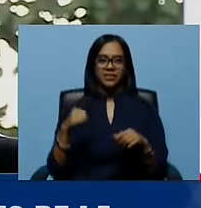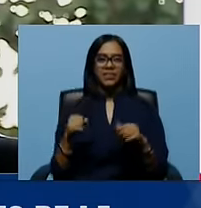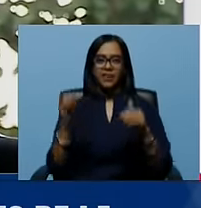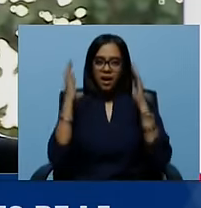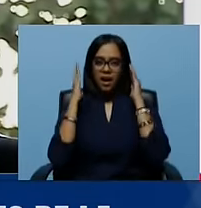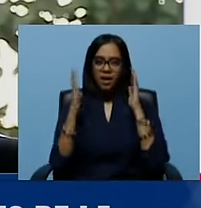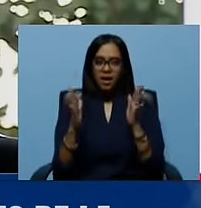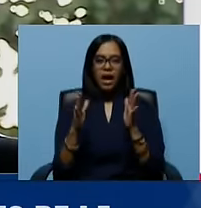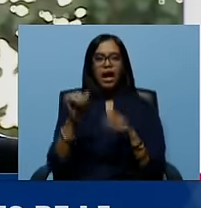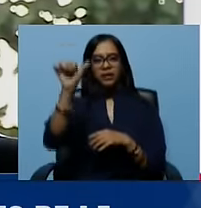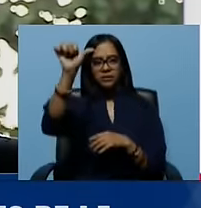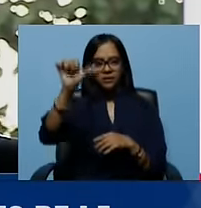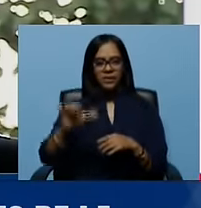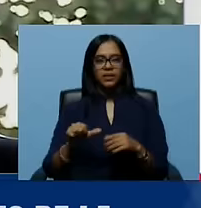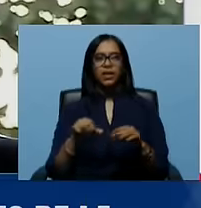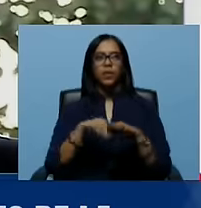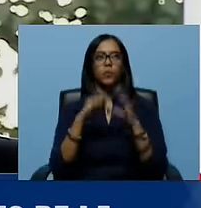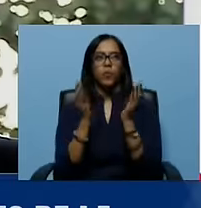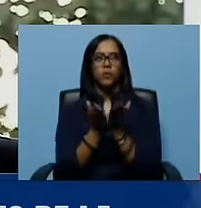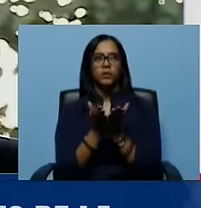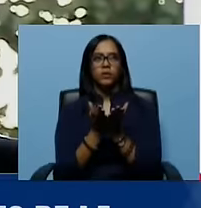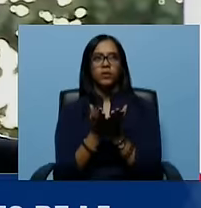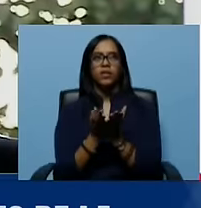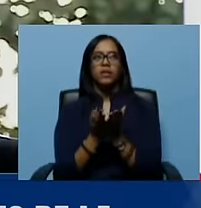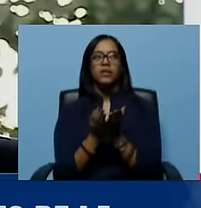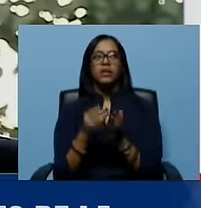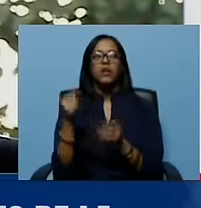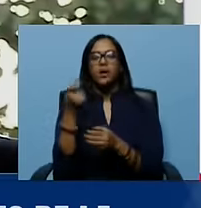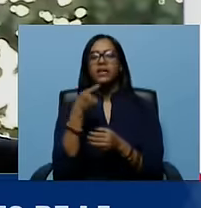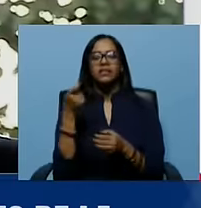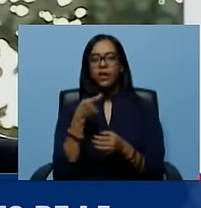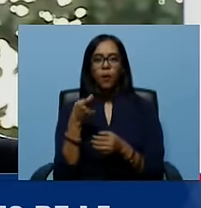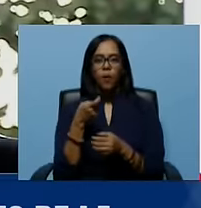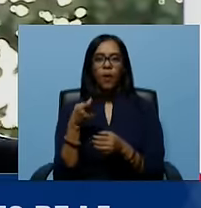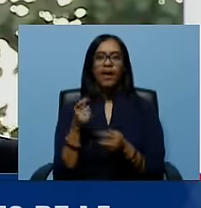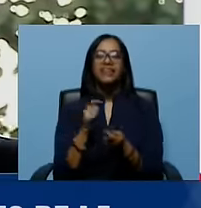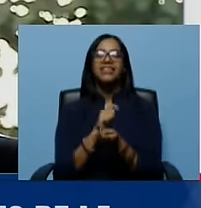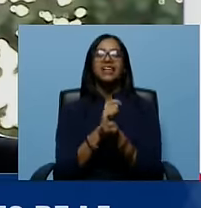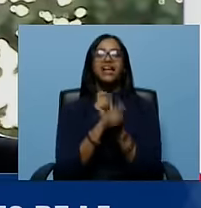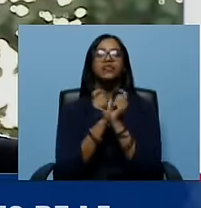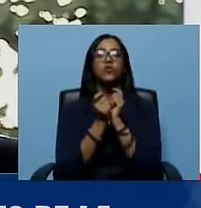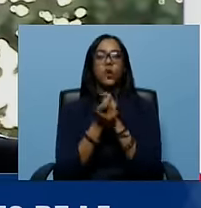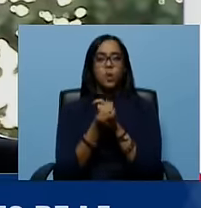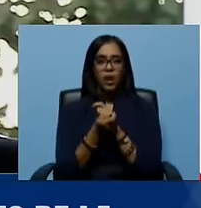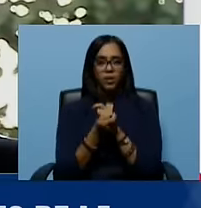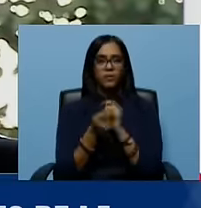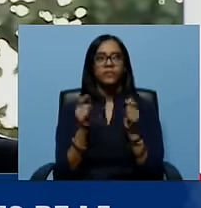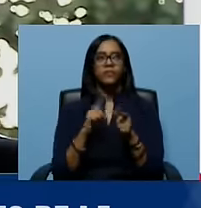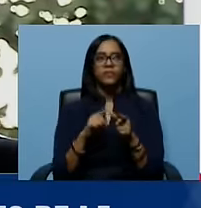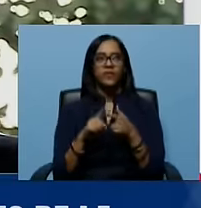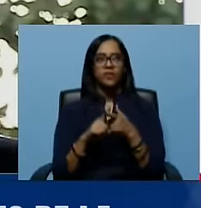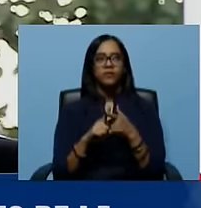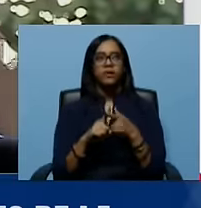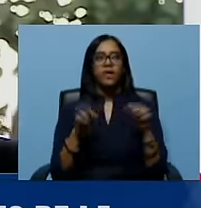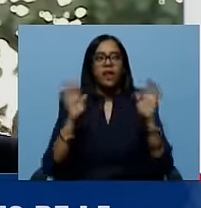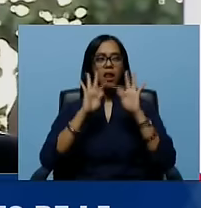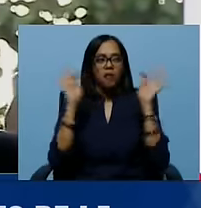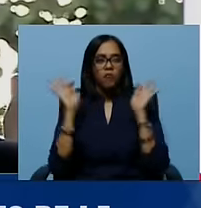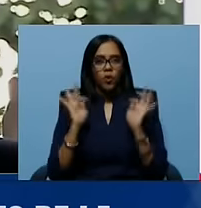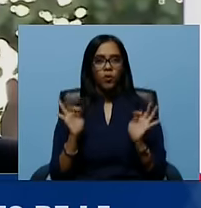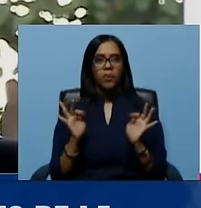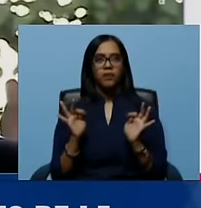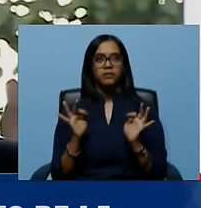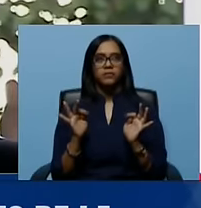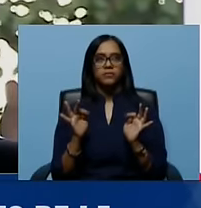a interpretar al mundo. De lo que se trata es de transformarlo. Entonces, la metodología